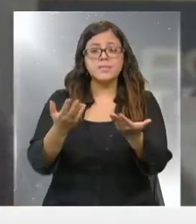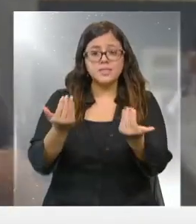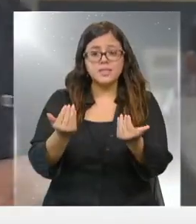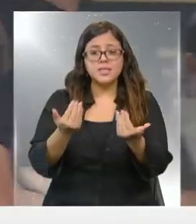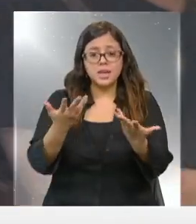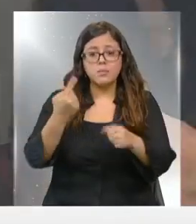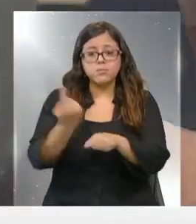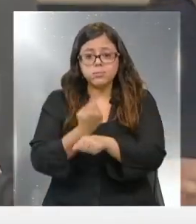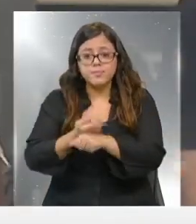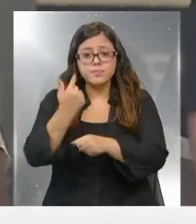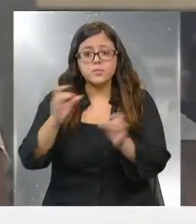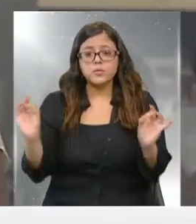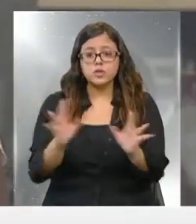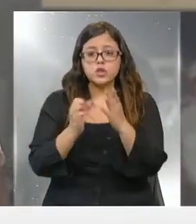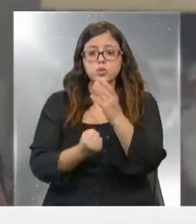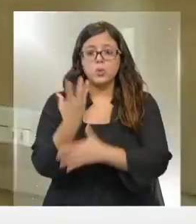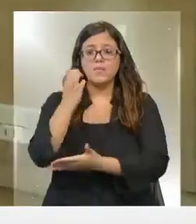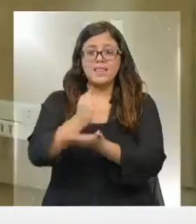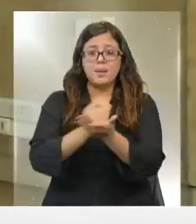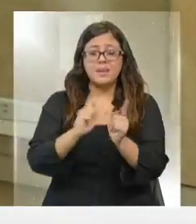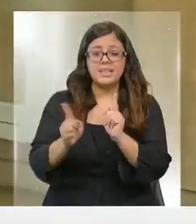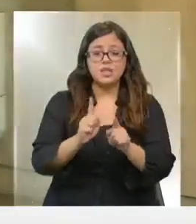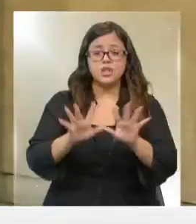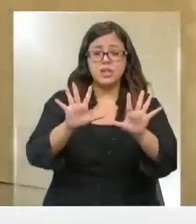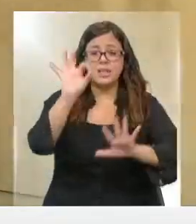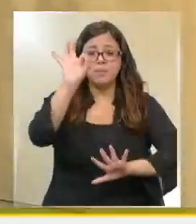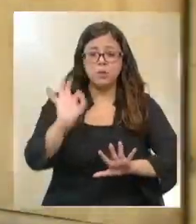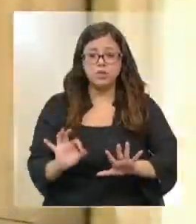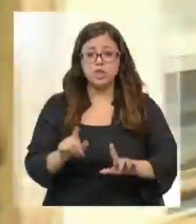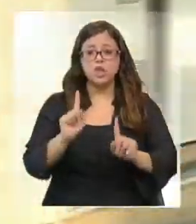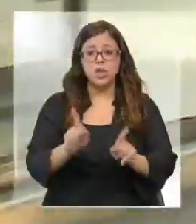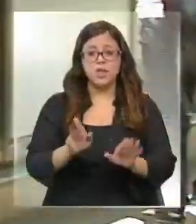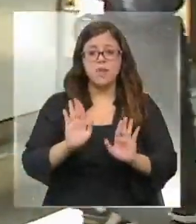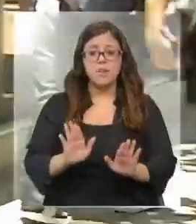indicar que una nueva tramitación del 10% deberá esperar hasta 2023.